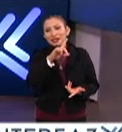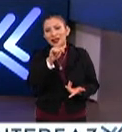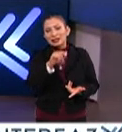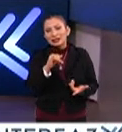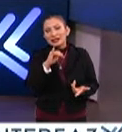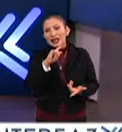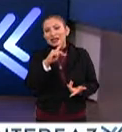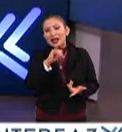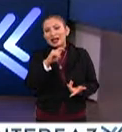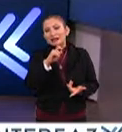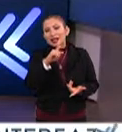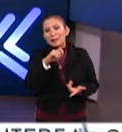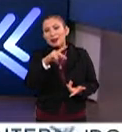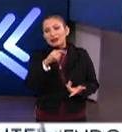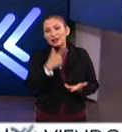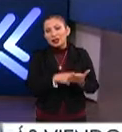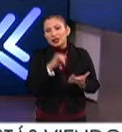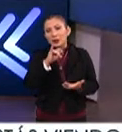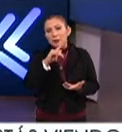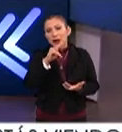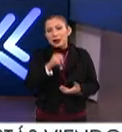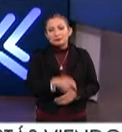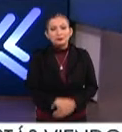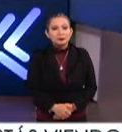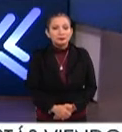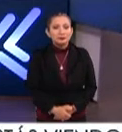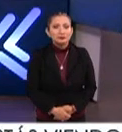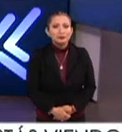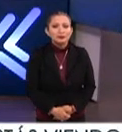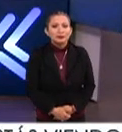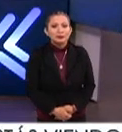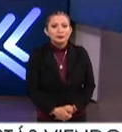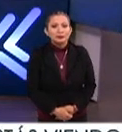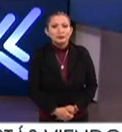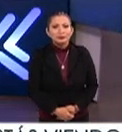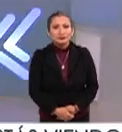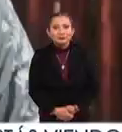la Ingeniería Telemática del Instituto Politécnico Nacional. Vamos.